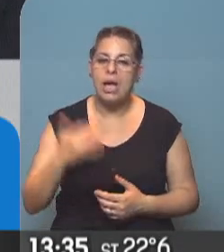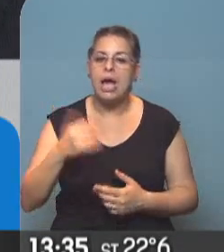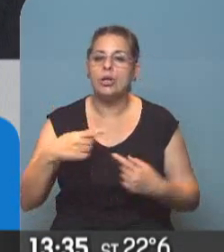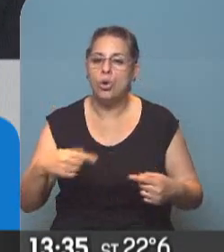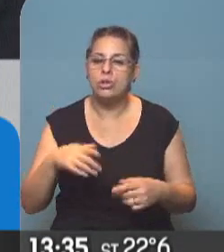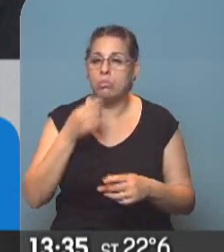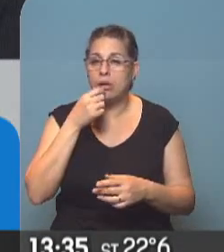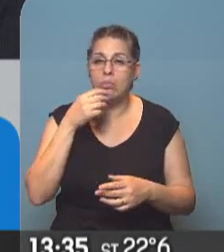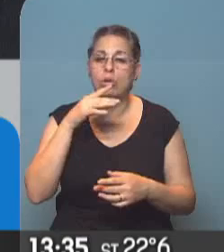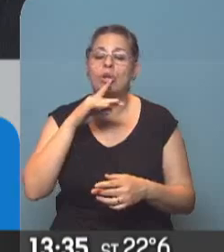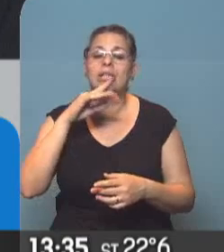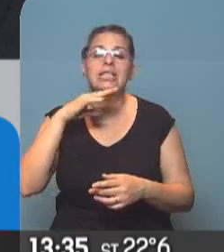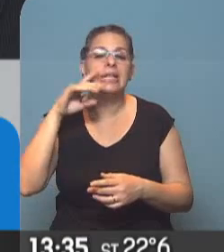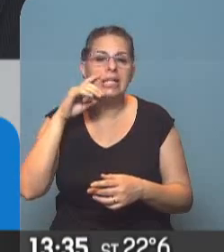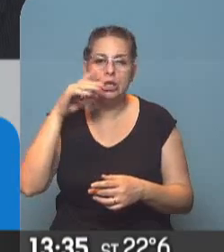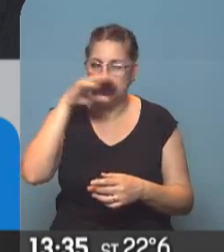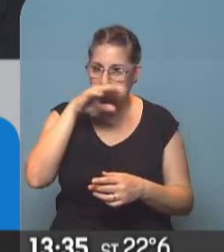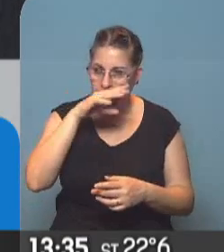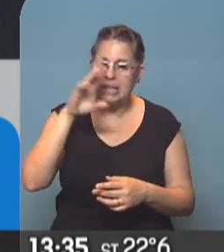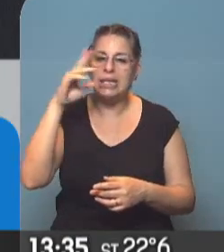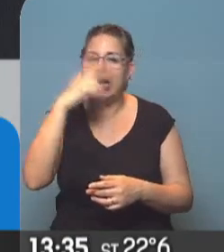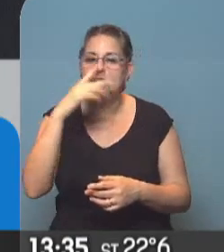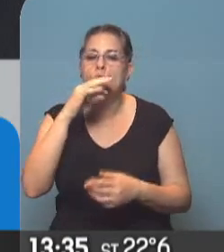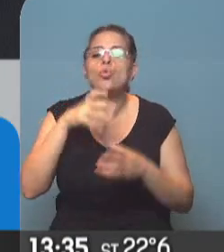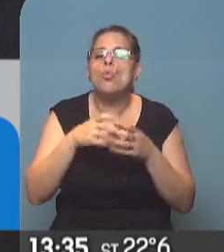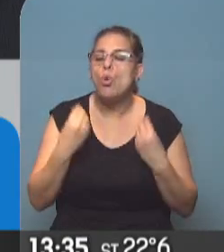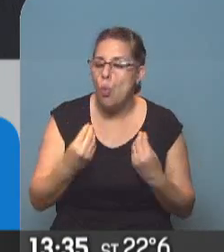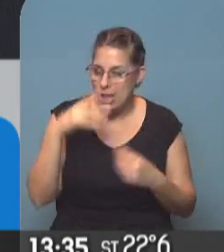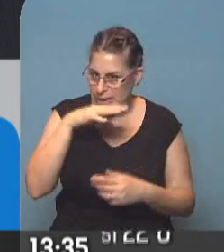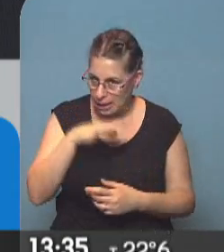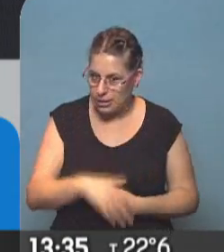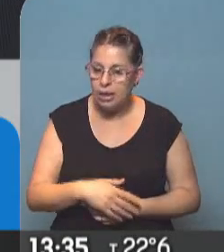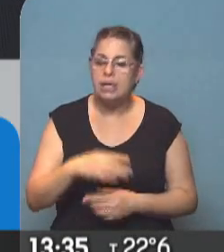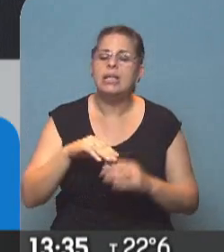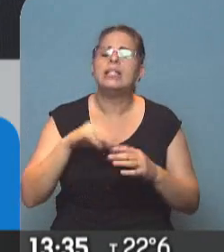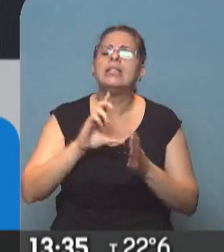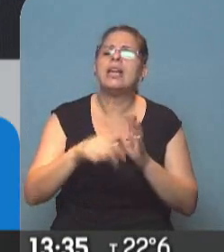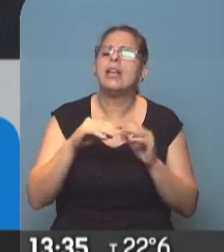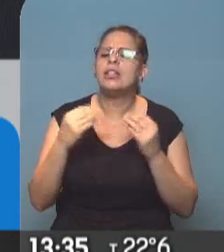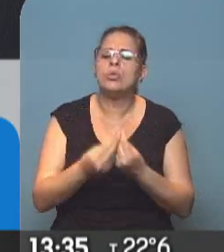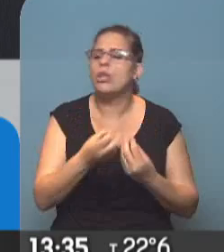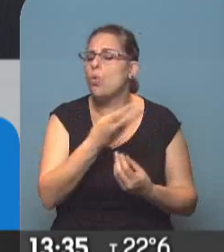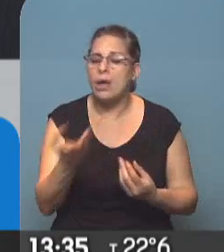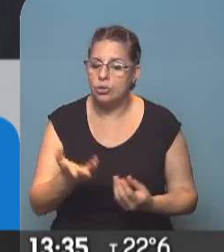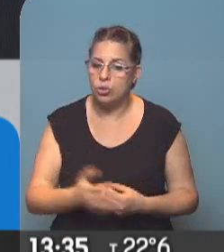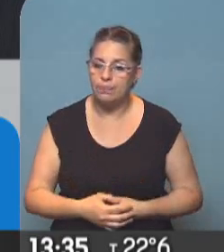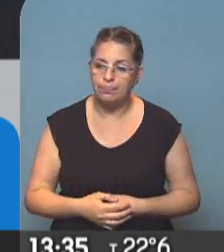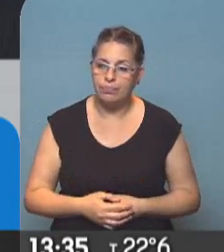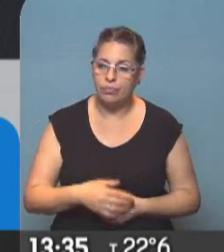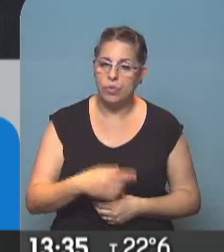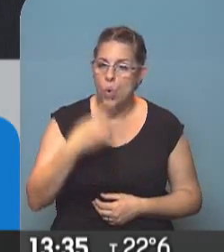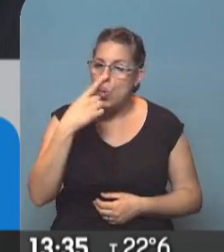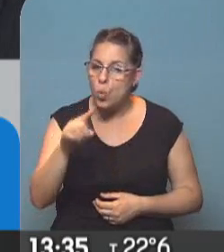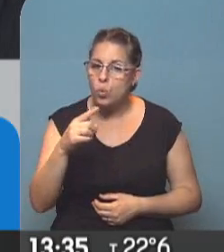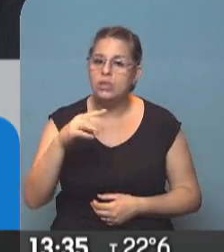pueden ser tejidos, que sacamos el grupo sanguíneo y el RH. ¿Cuánto tiempo pueden tardar los resultados de este tipo de pericias? Bueno, si después lo último que se